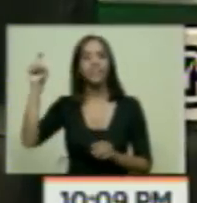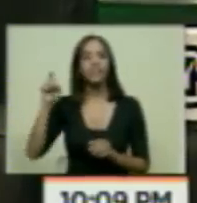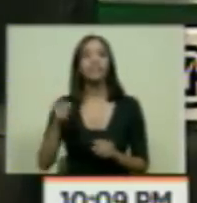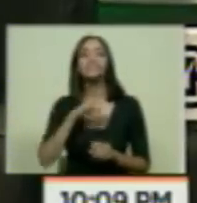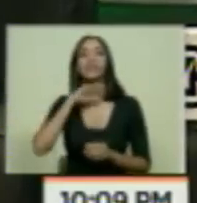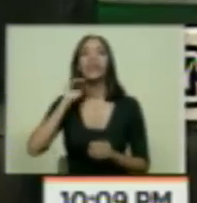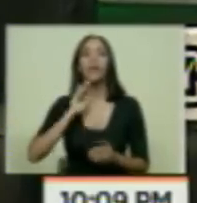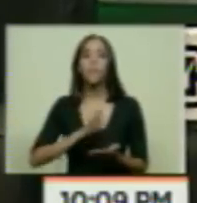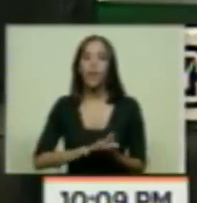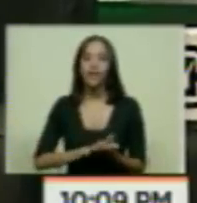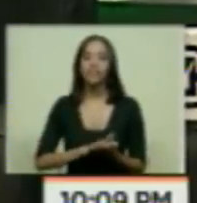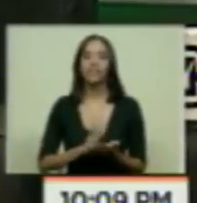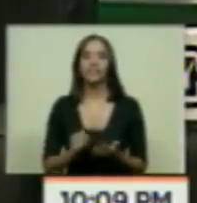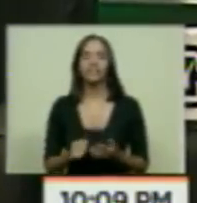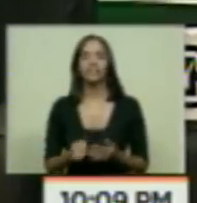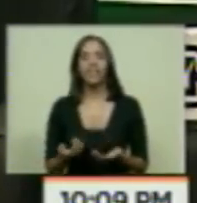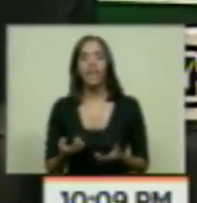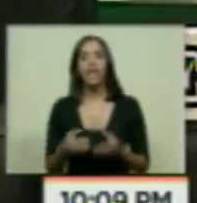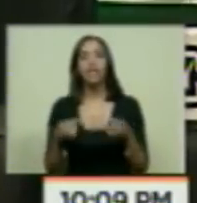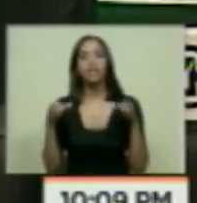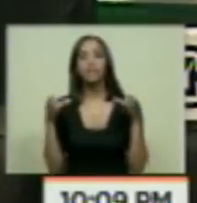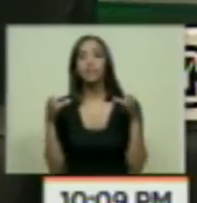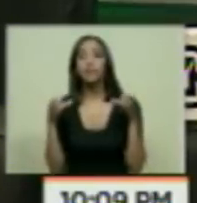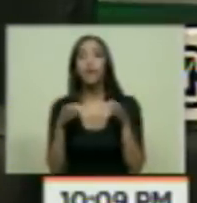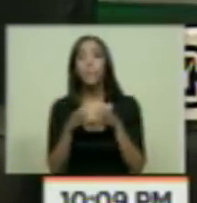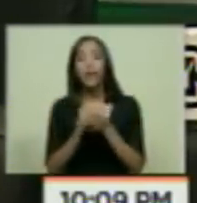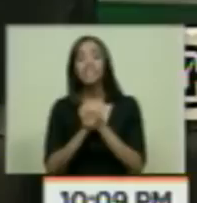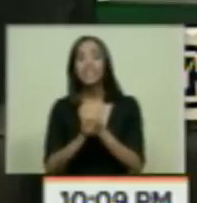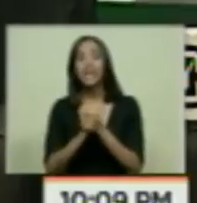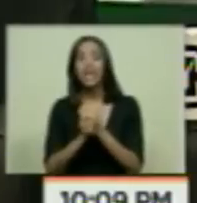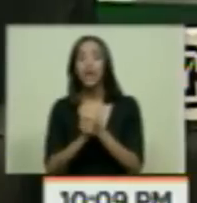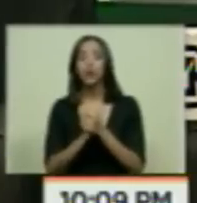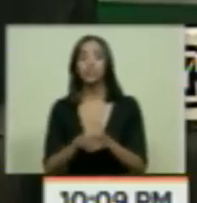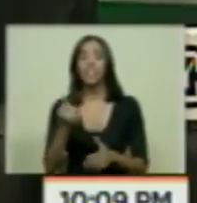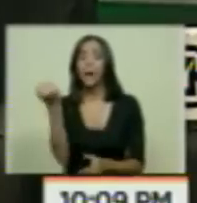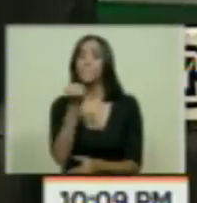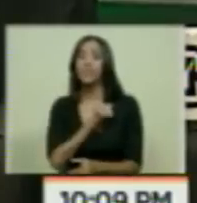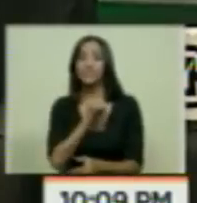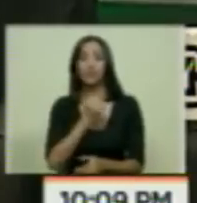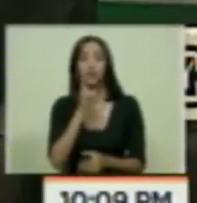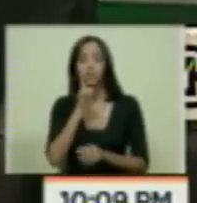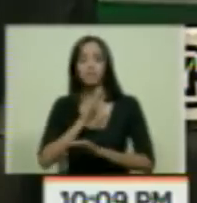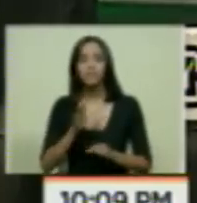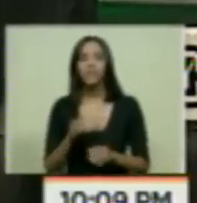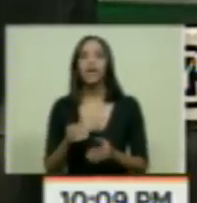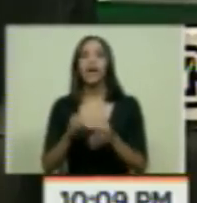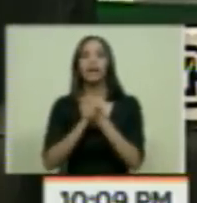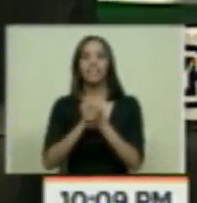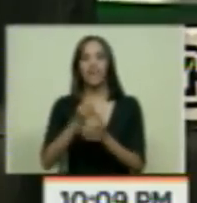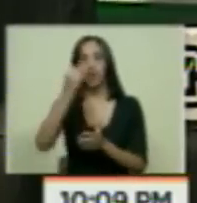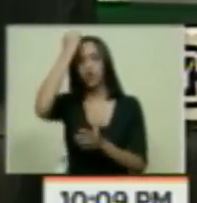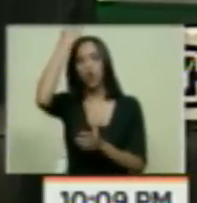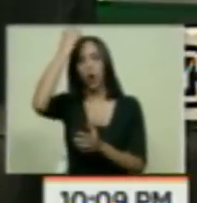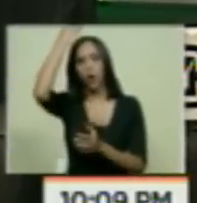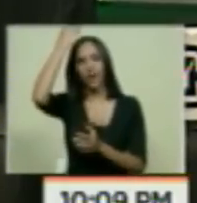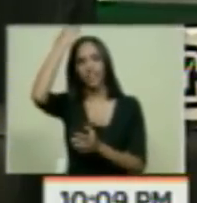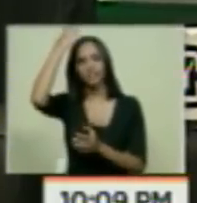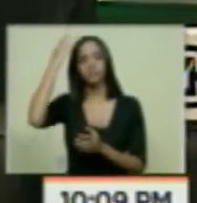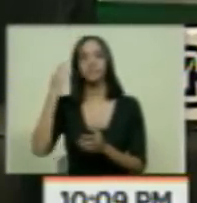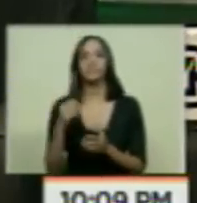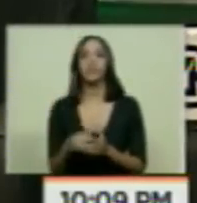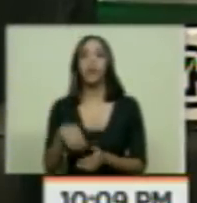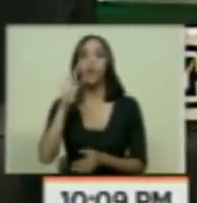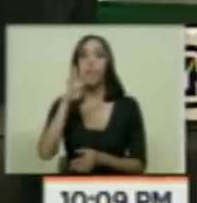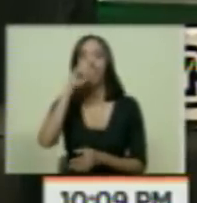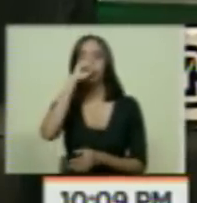muerte del compañero, del asesinato vil del compañero Robert Serra. 4 años del